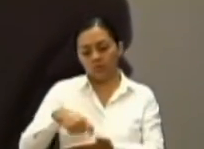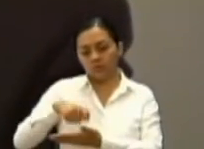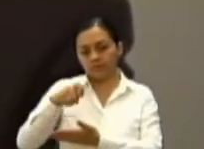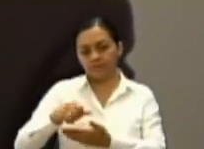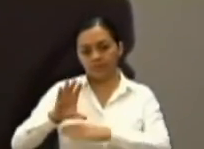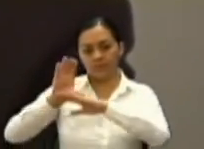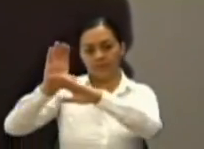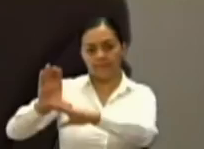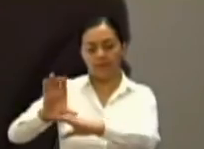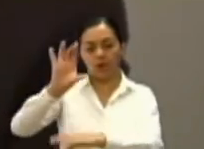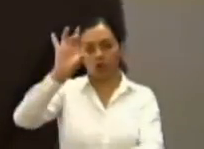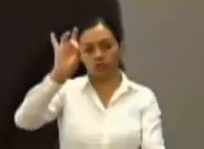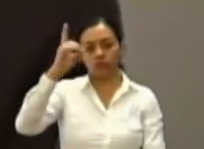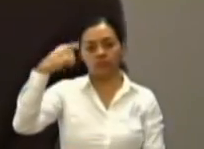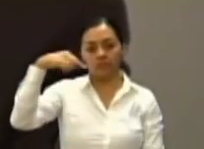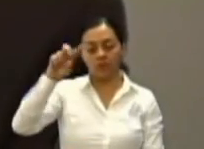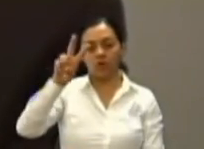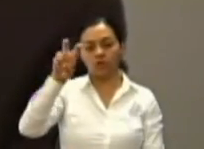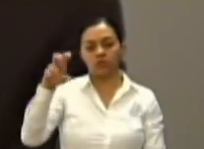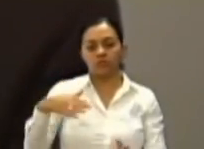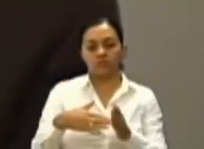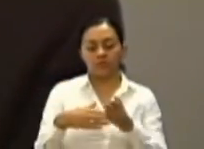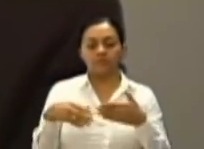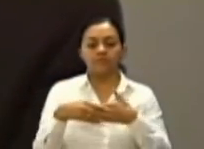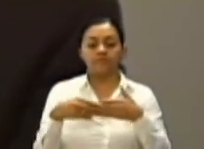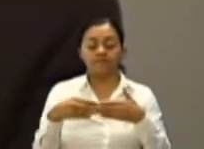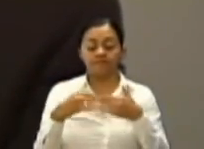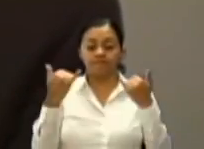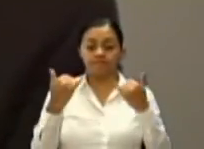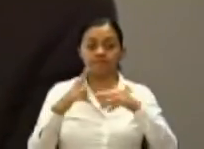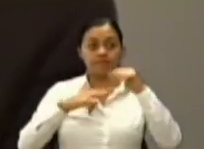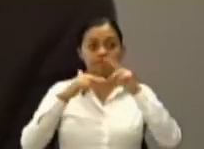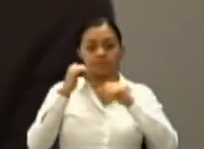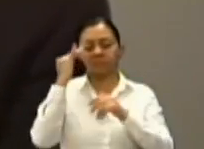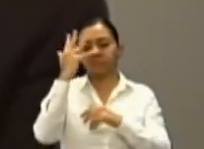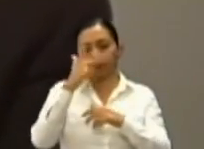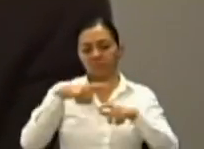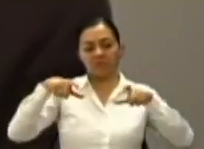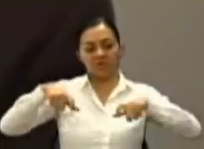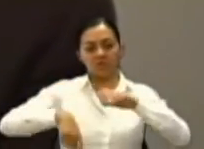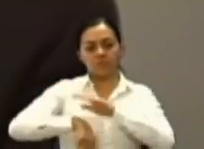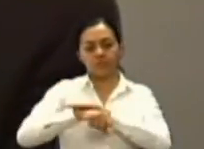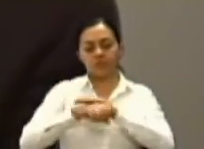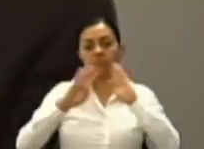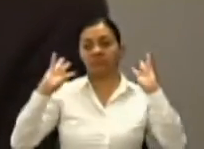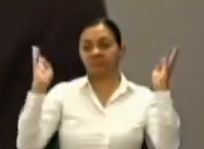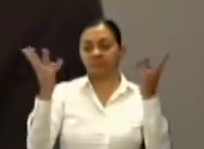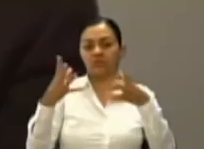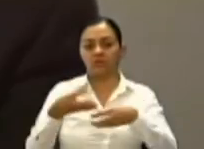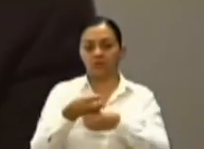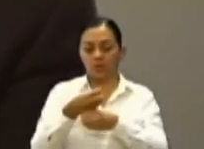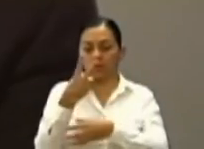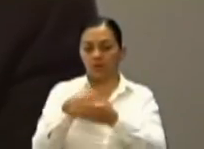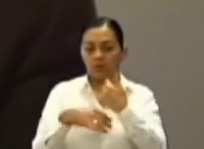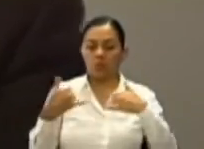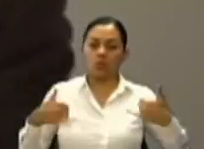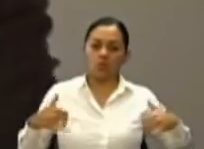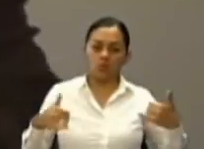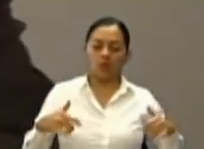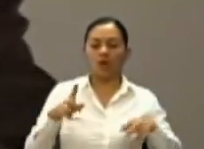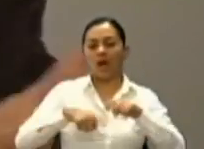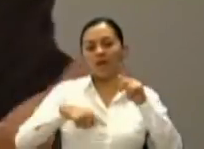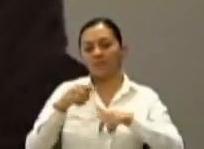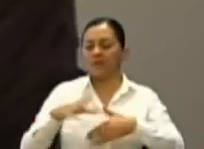gente un lugar agradable bonitos departamentos espacios verdes canchas deportivas seguro los chicos jugando al aire libre todo